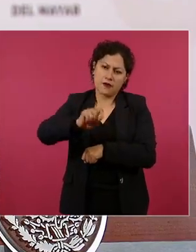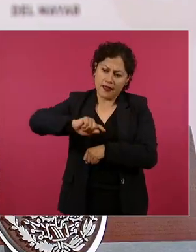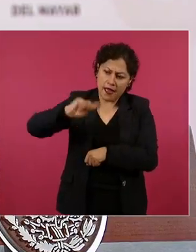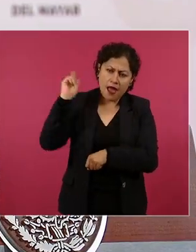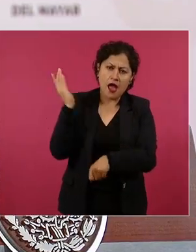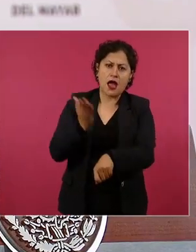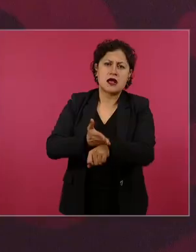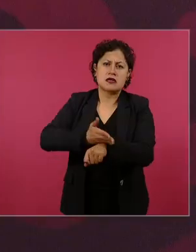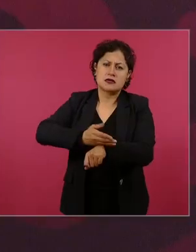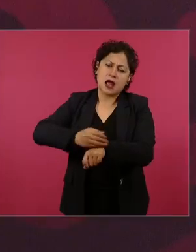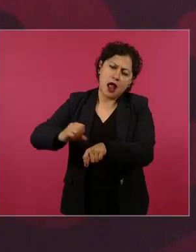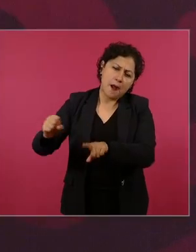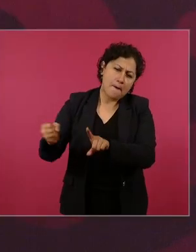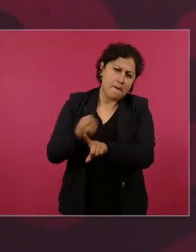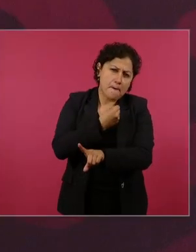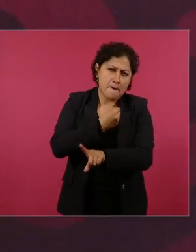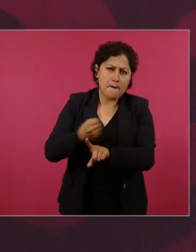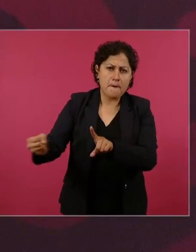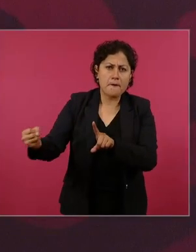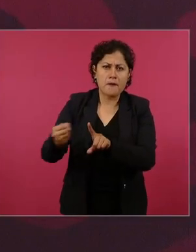Sí,